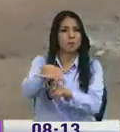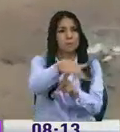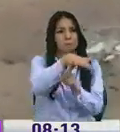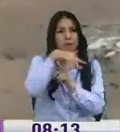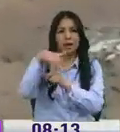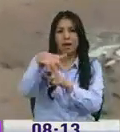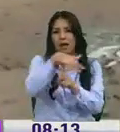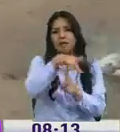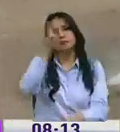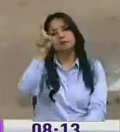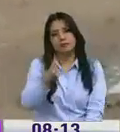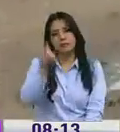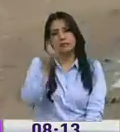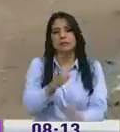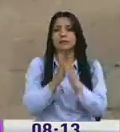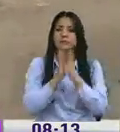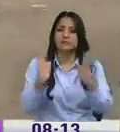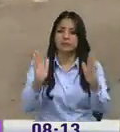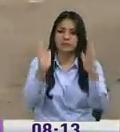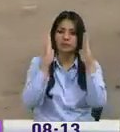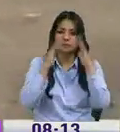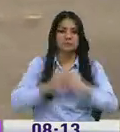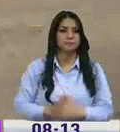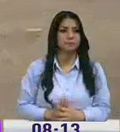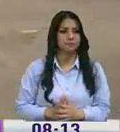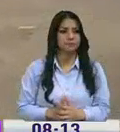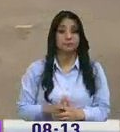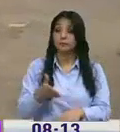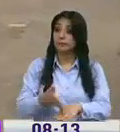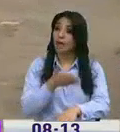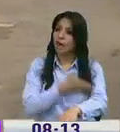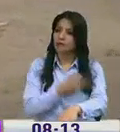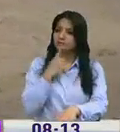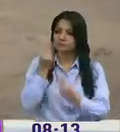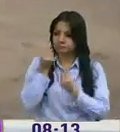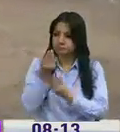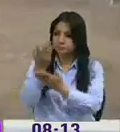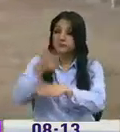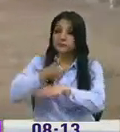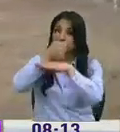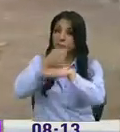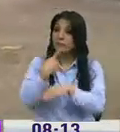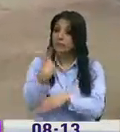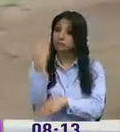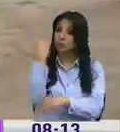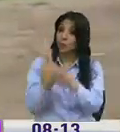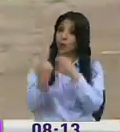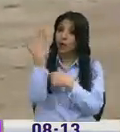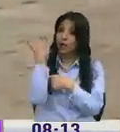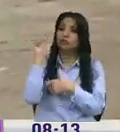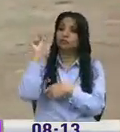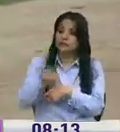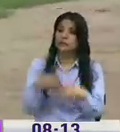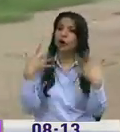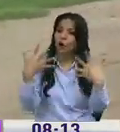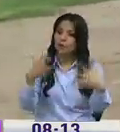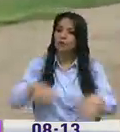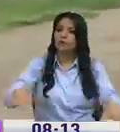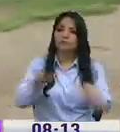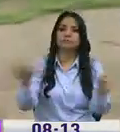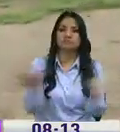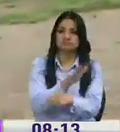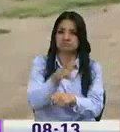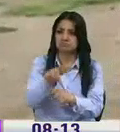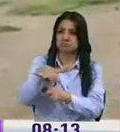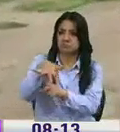ciudad necesitamos ser atendidos estos niños habían manifestado las autoridades hace un año que iban a realizar una obra integral en